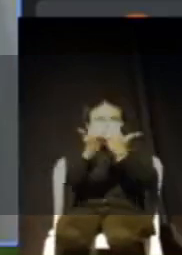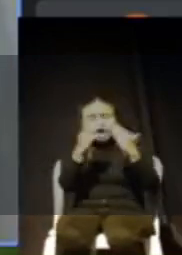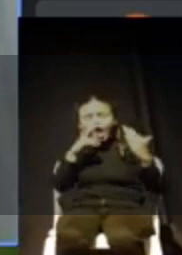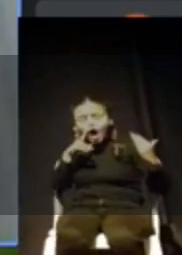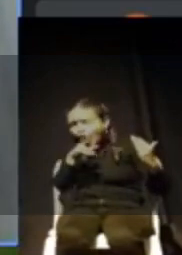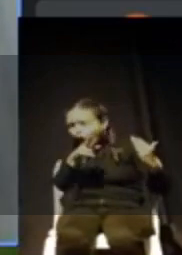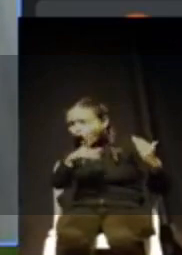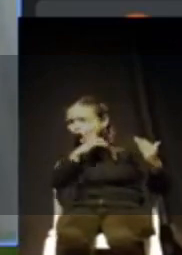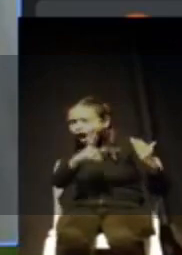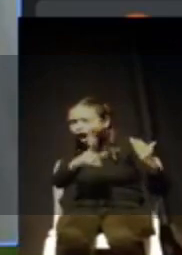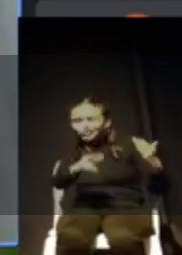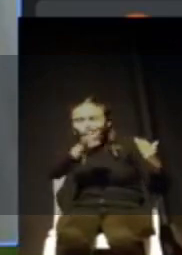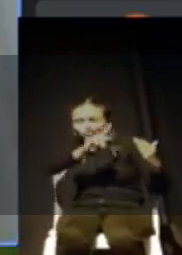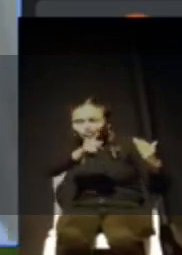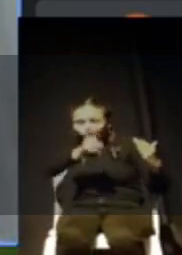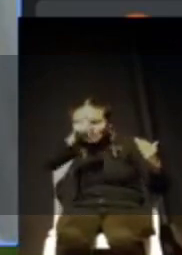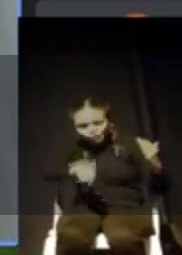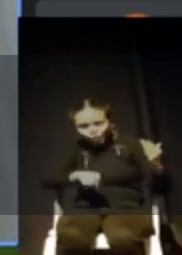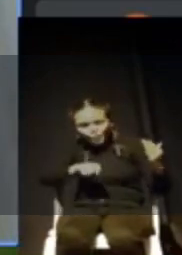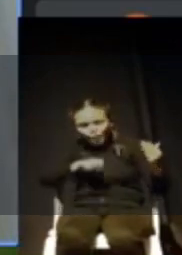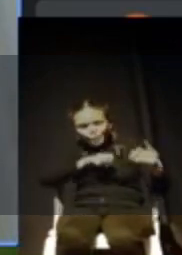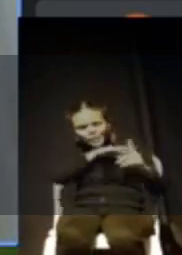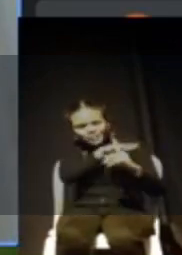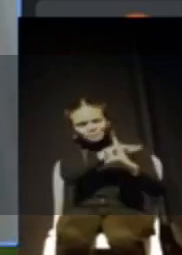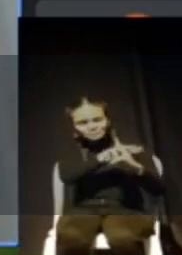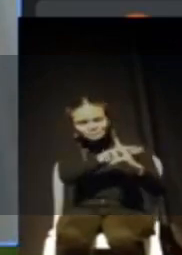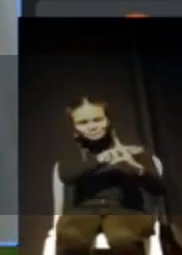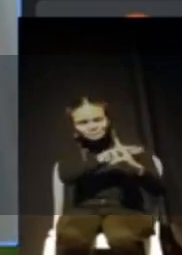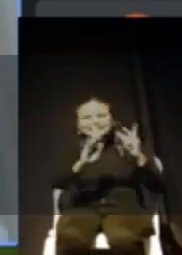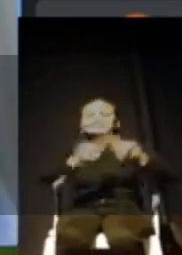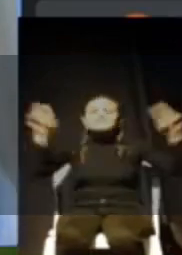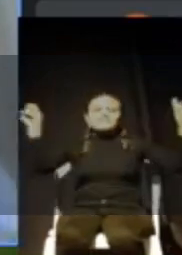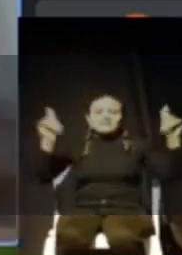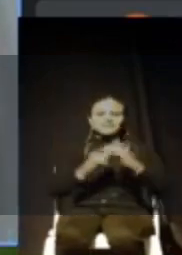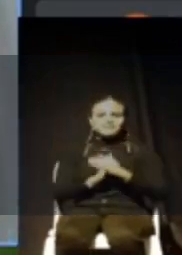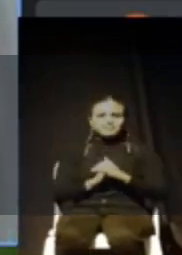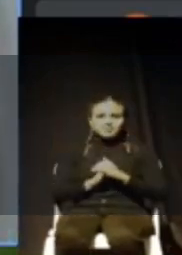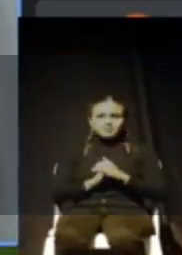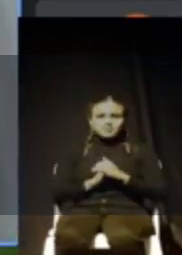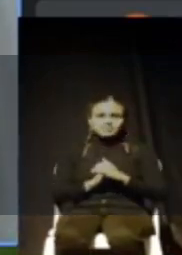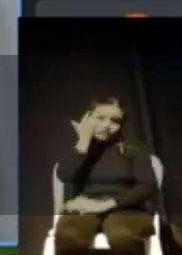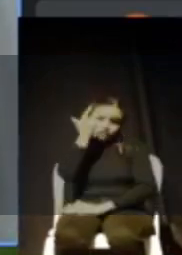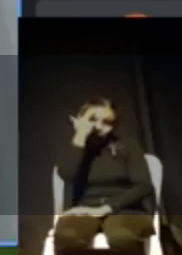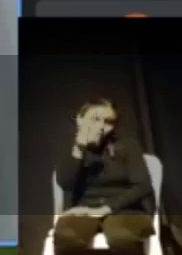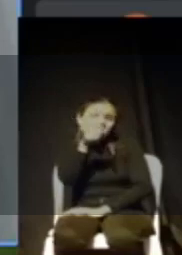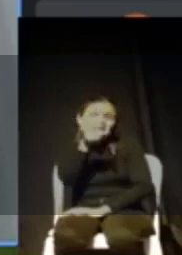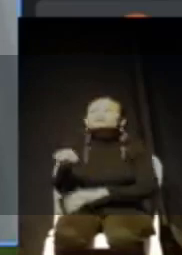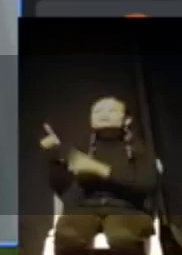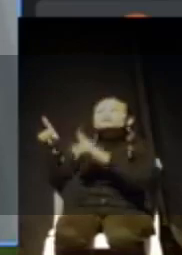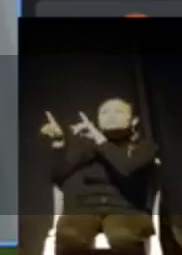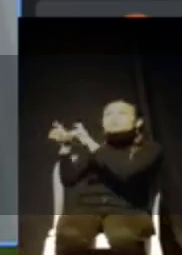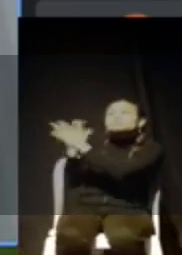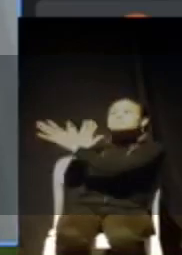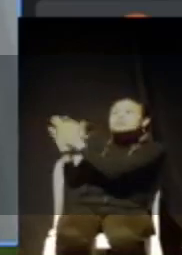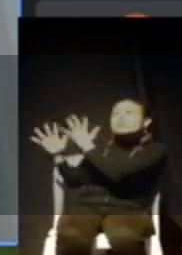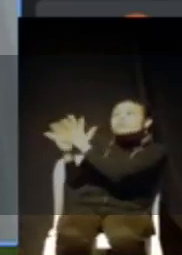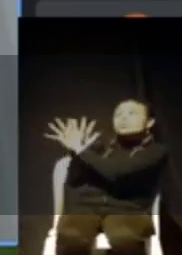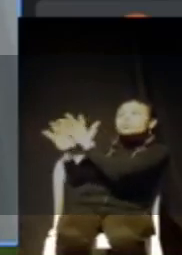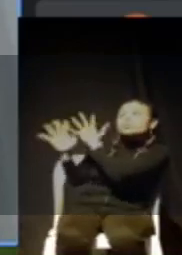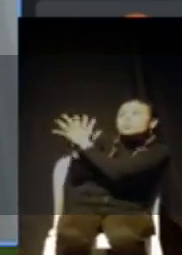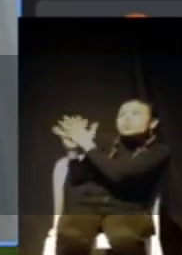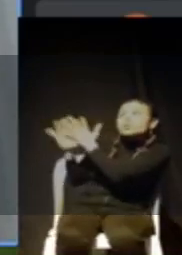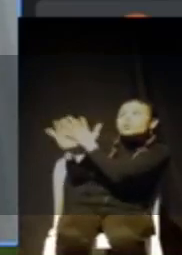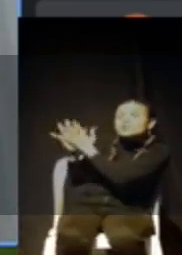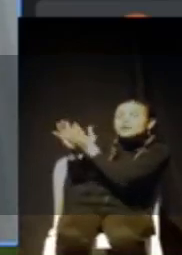desracializar la escuela, para algunos, pues extrañamente, digamos, significa fomentar más discriminaciones. No. Contrariamente a esos supuestos, esas